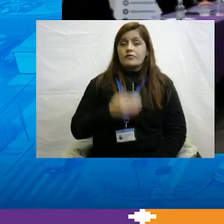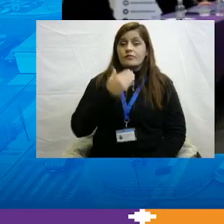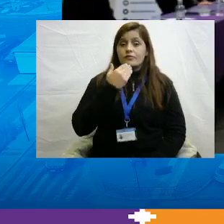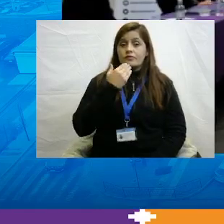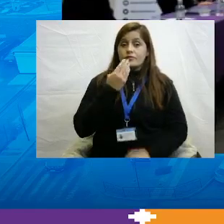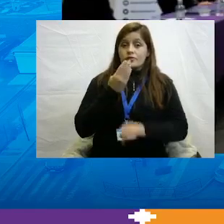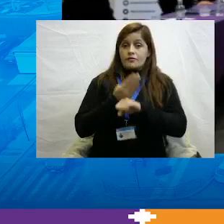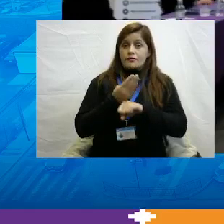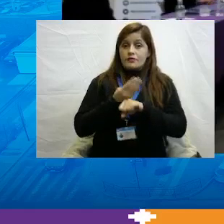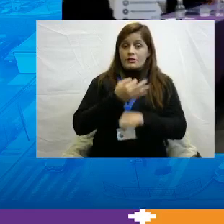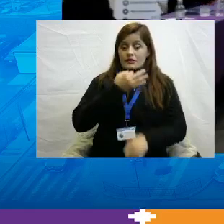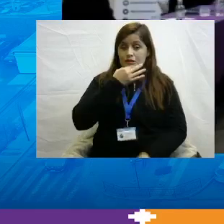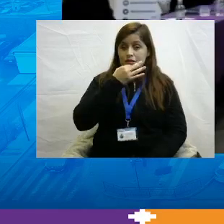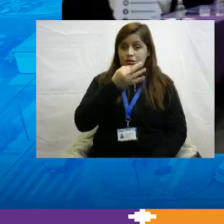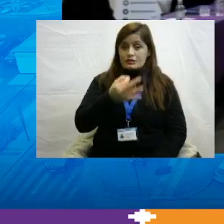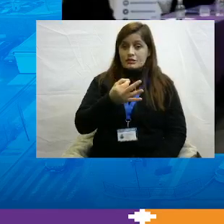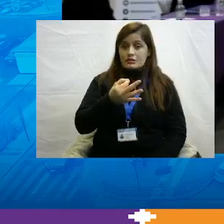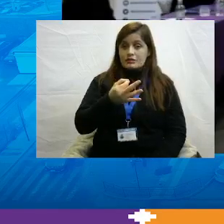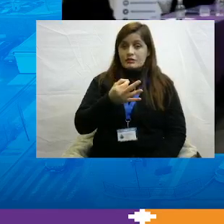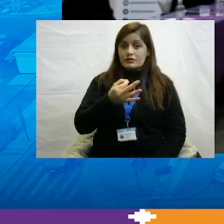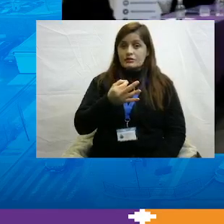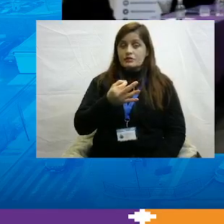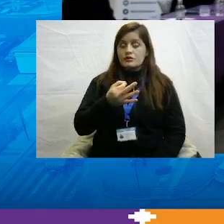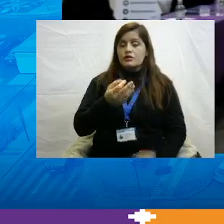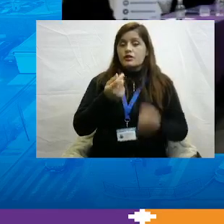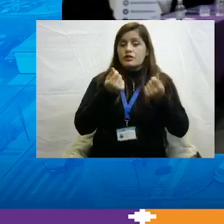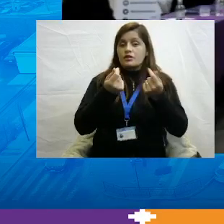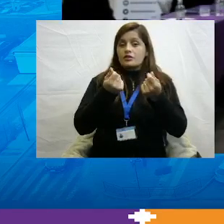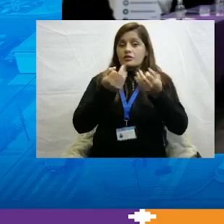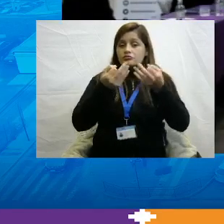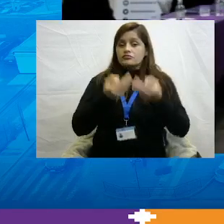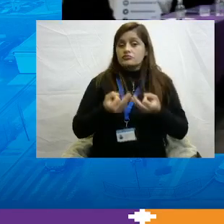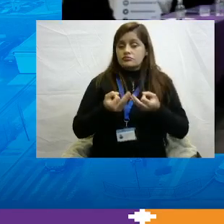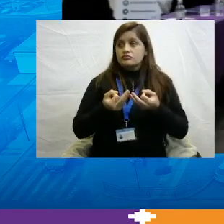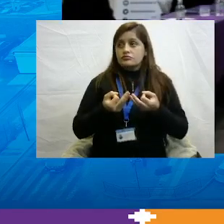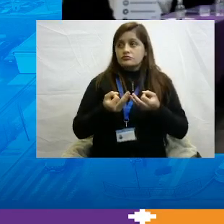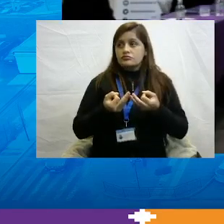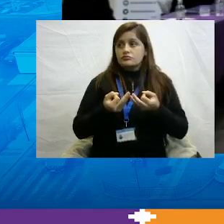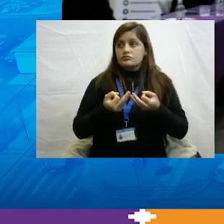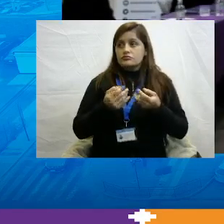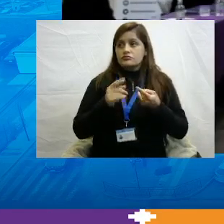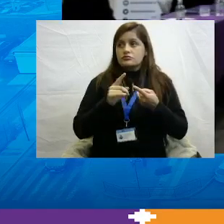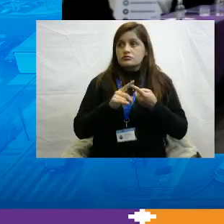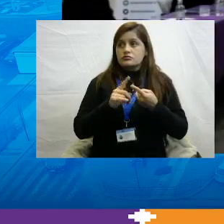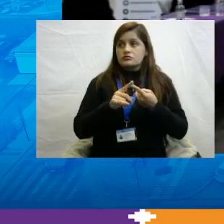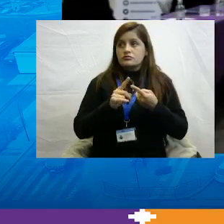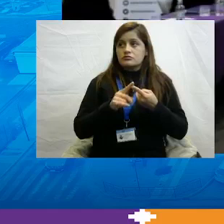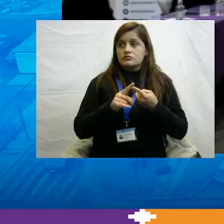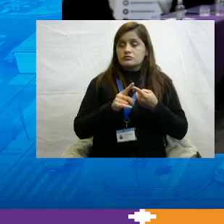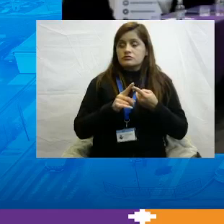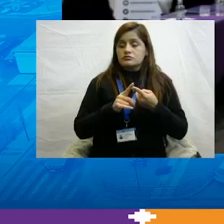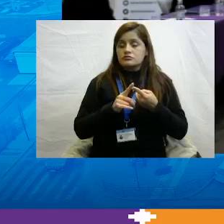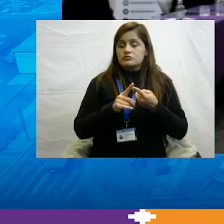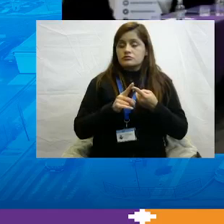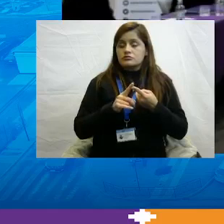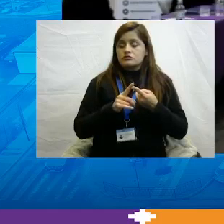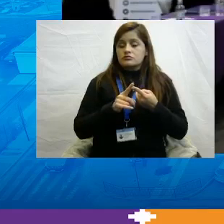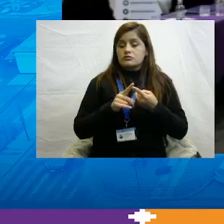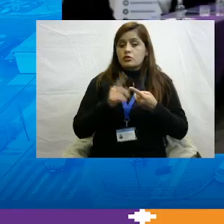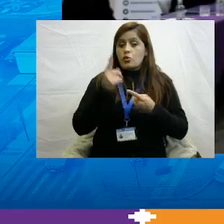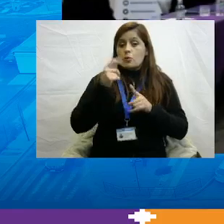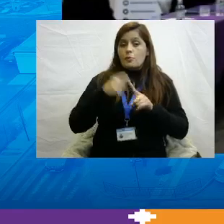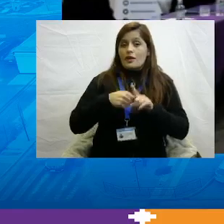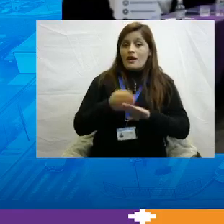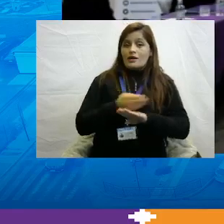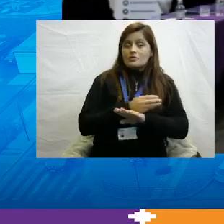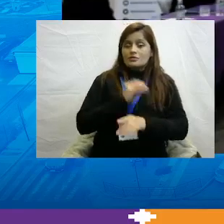despido injustificado y solicita las siguientes indemnizaciones. En primer lugar, solicita la indemnización sustitutiva de aviso previo, que corresponde